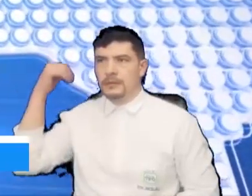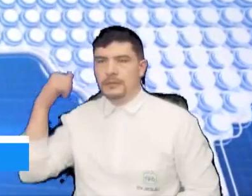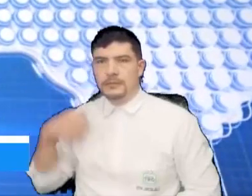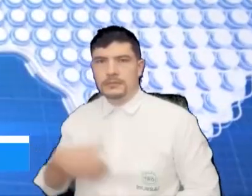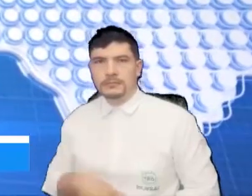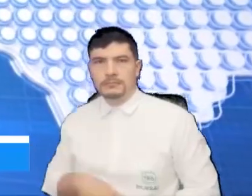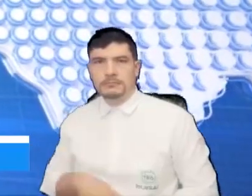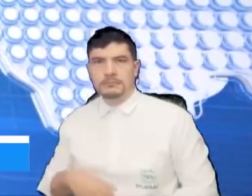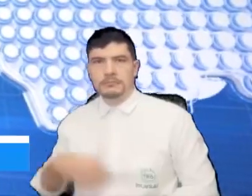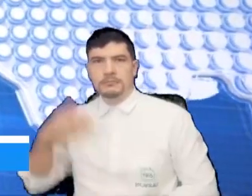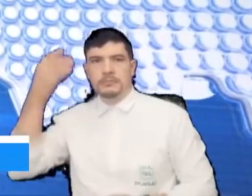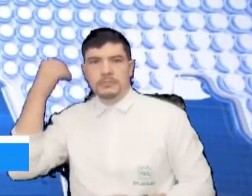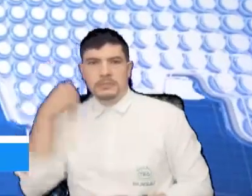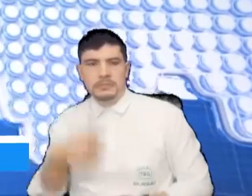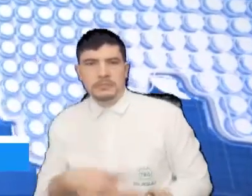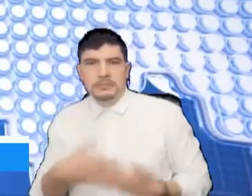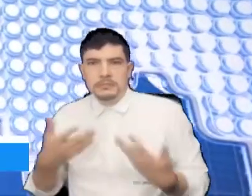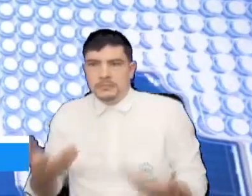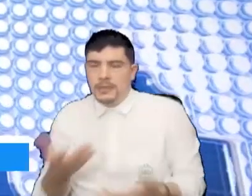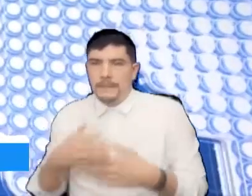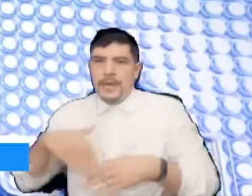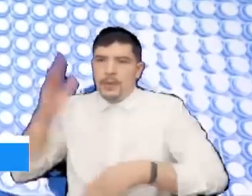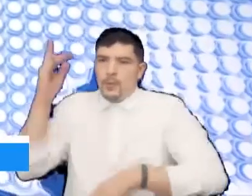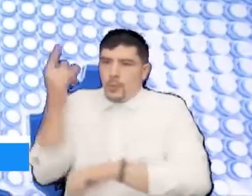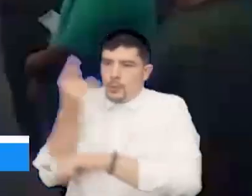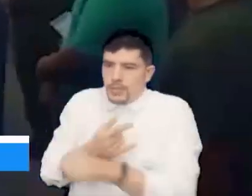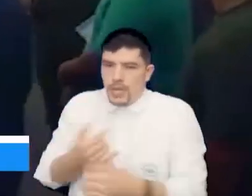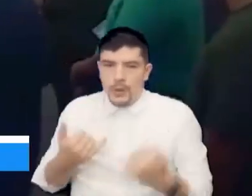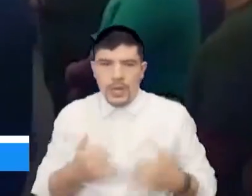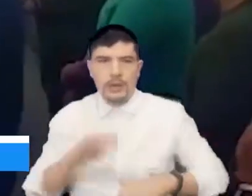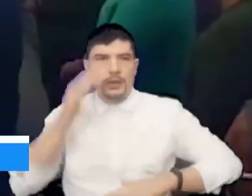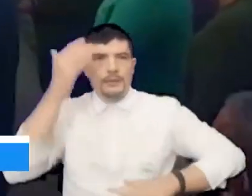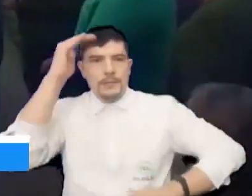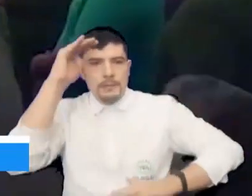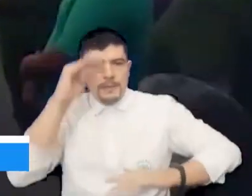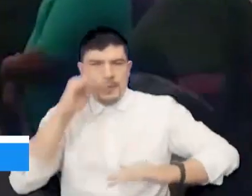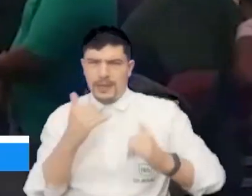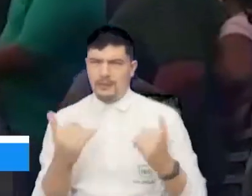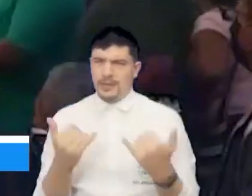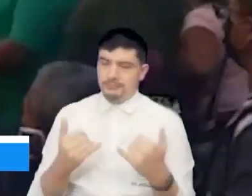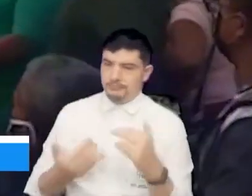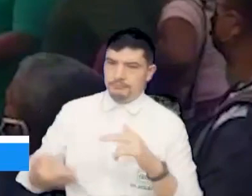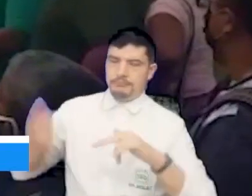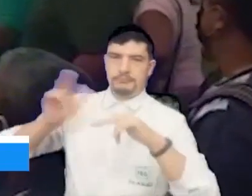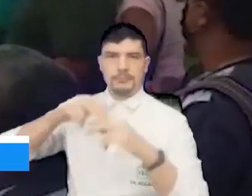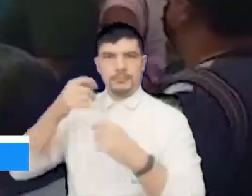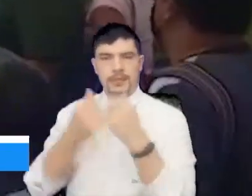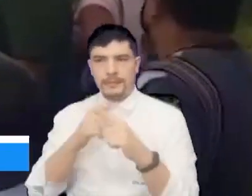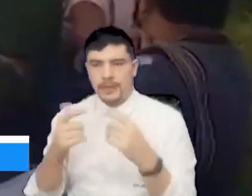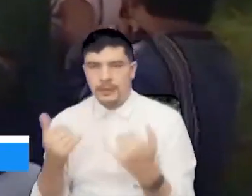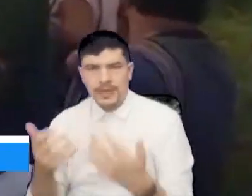no ponemos sino dos bombillos. Y más sin embargo el consumo ha disparado. La idea es llegar a un acuerdo, pues hay